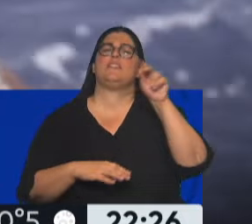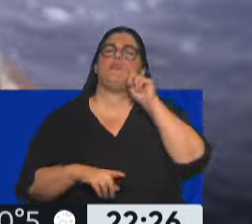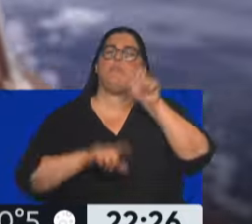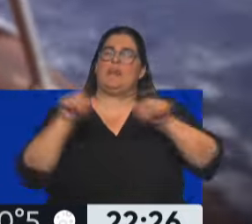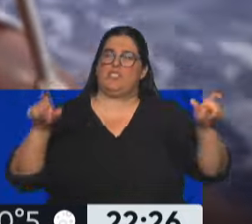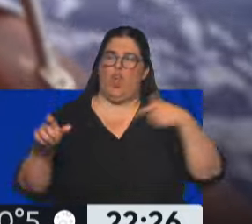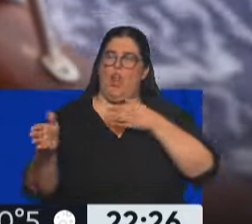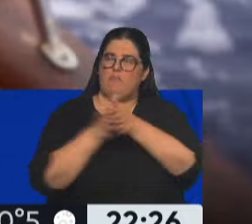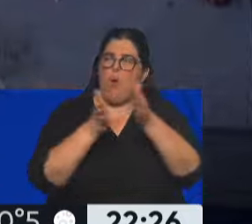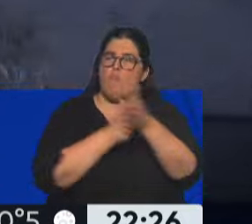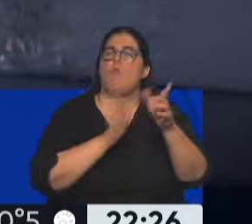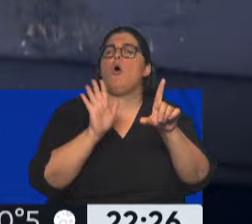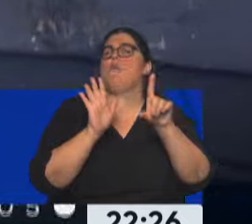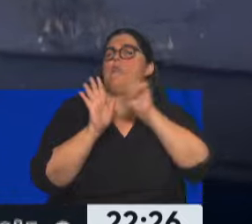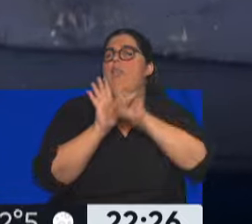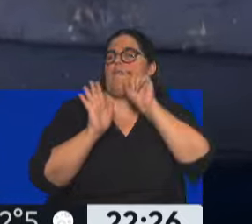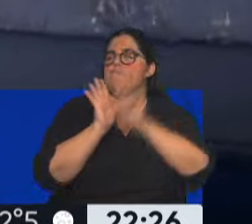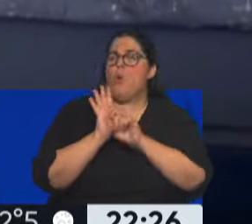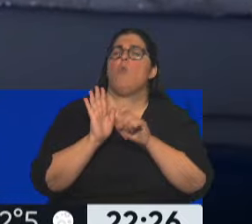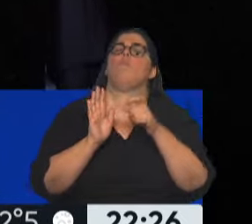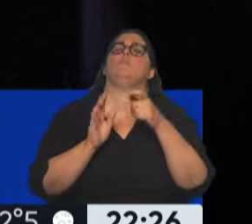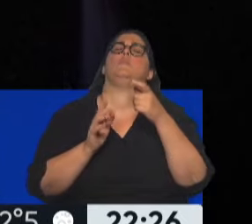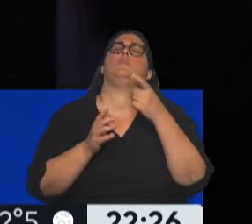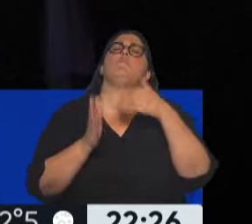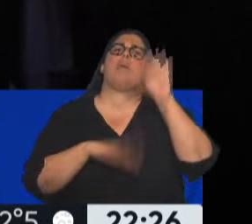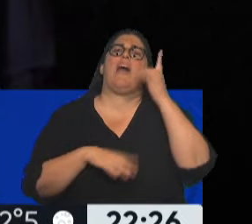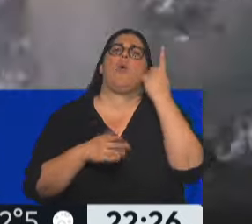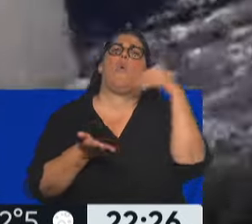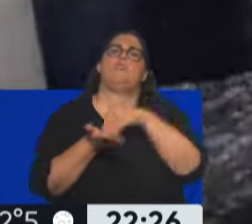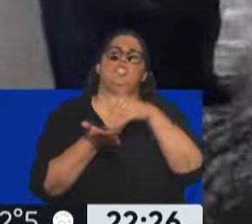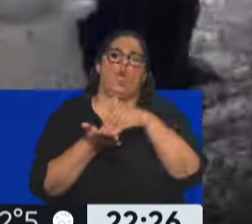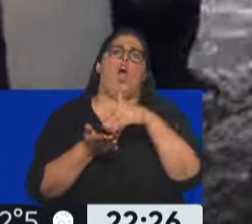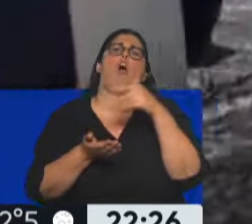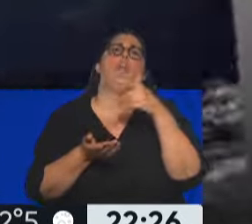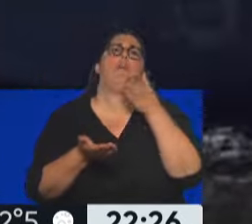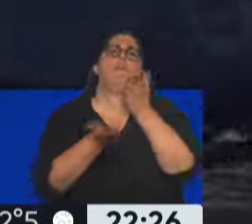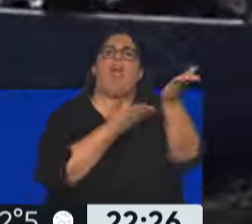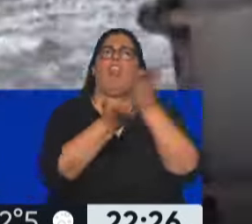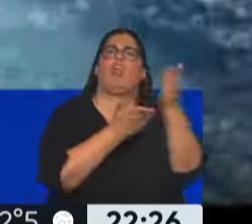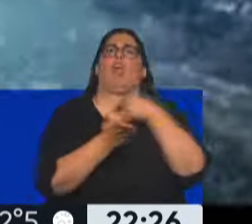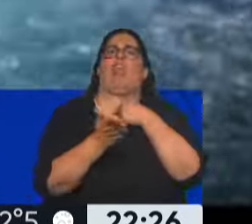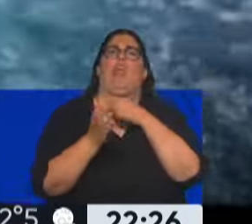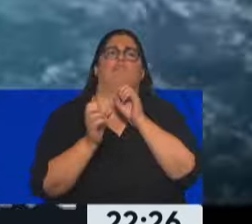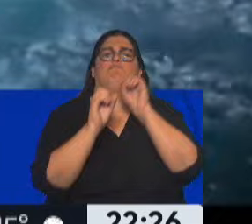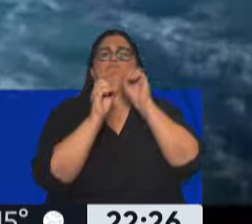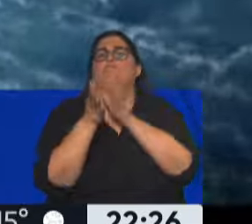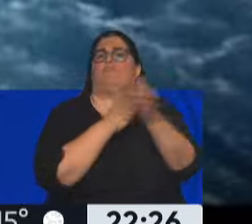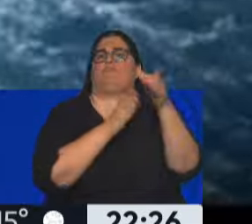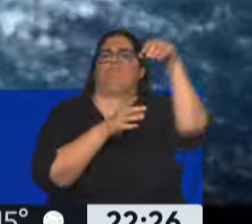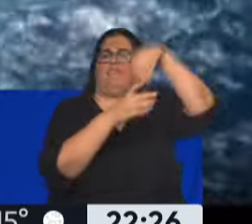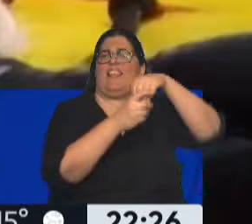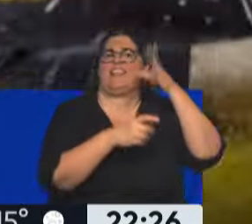fronterizos irregulares y recibió más de 1.100.000 solicitudes de asilo, un 17% más en comparación